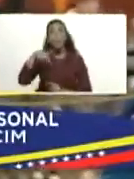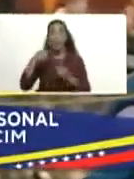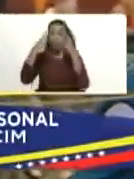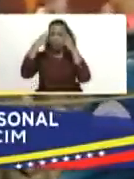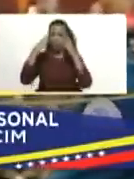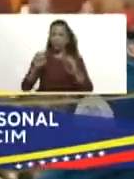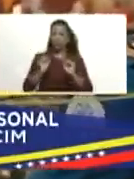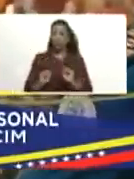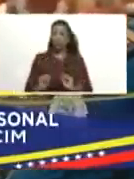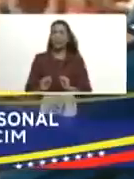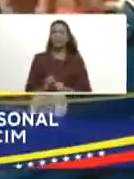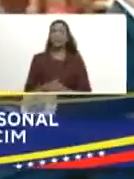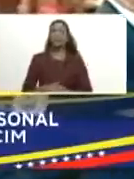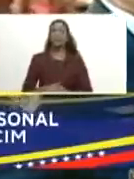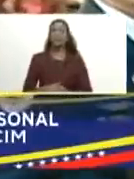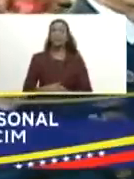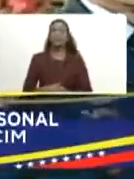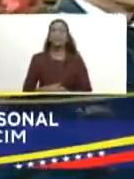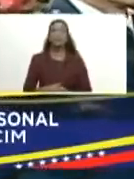Militar.